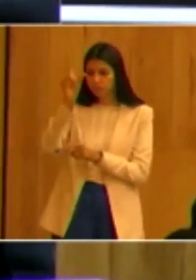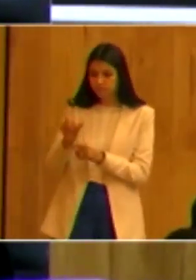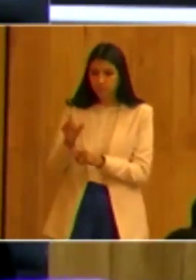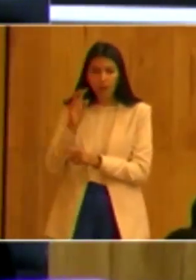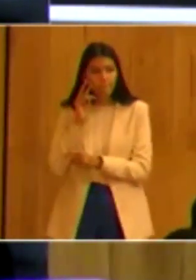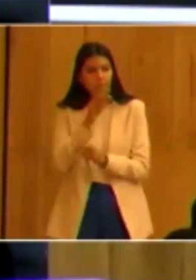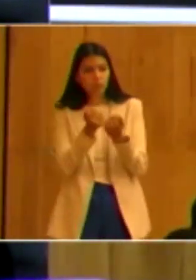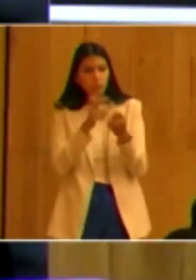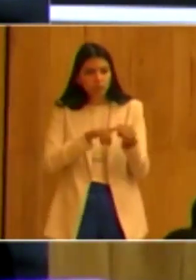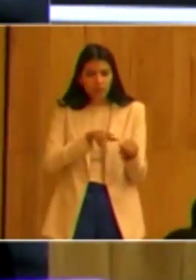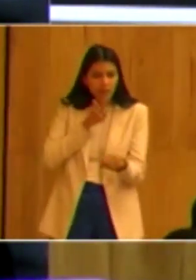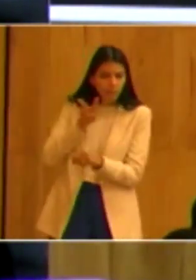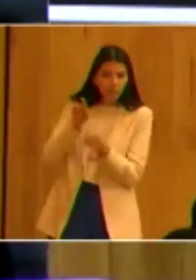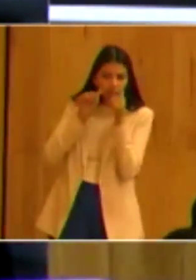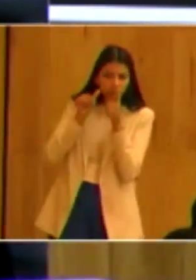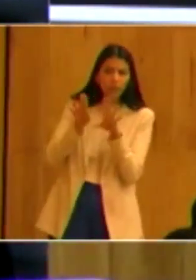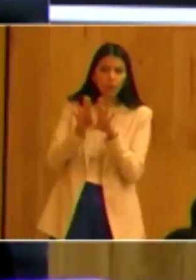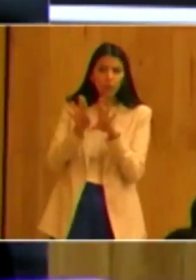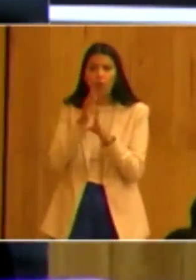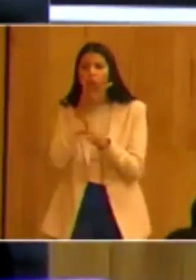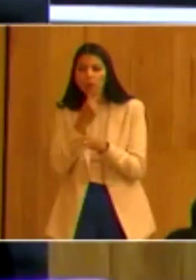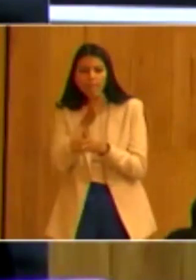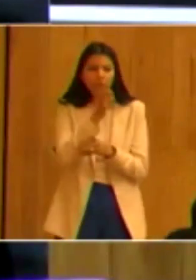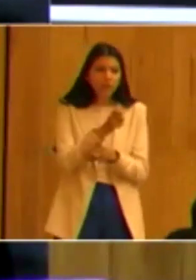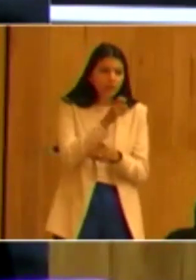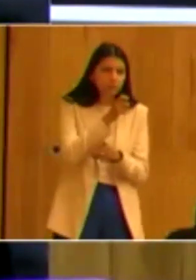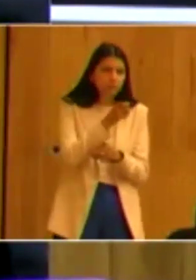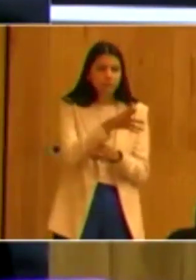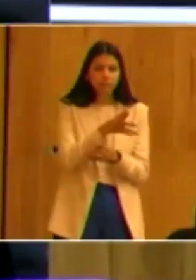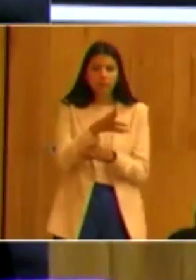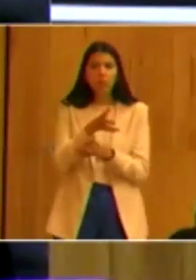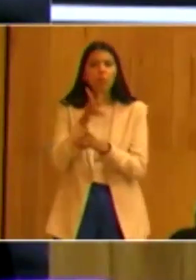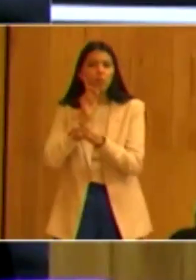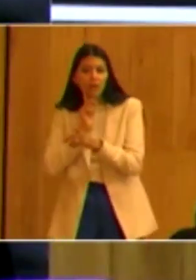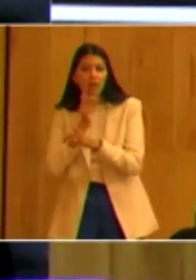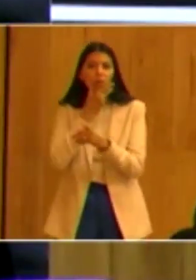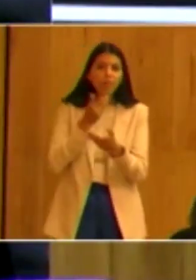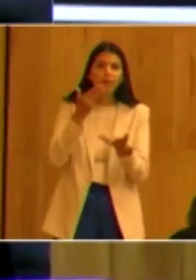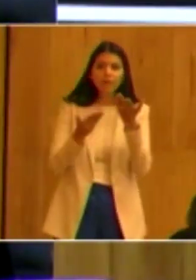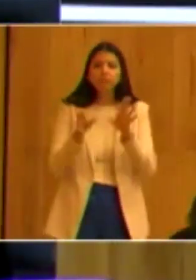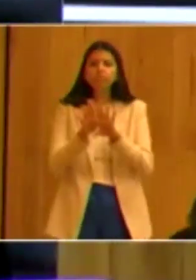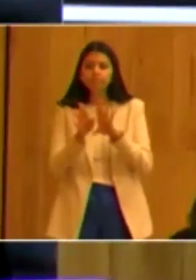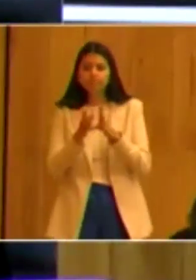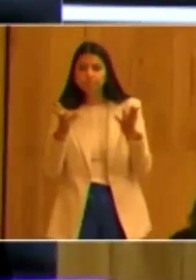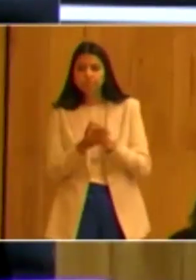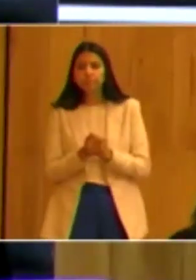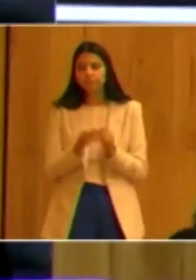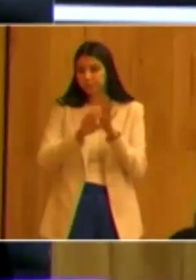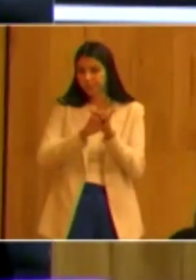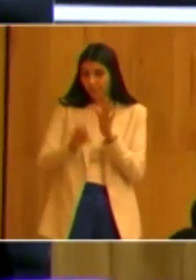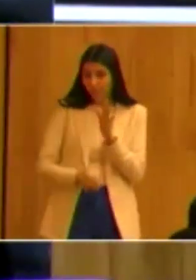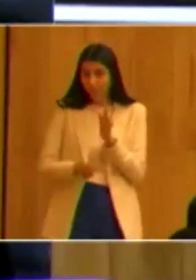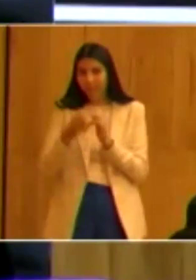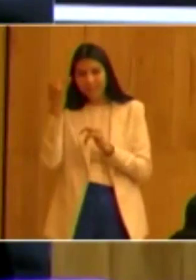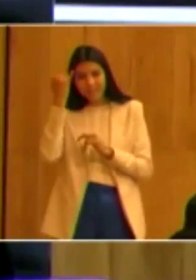percepción de la sociedad de cómo deben de ser los hombres y cómo deben de ser las mujeres. Los estereotipos, como también